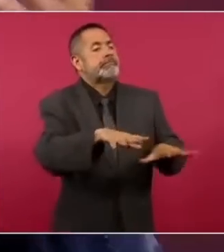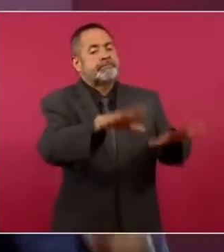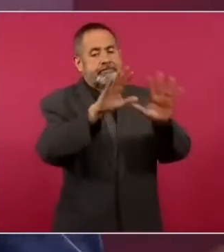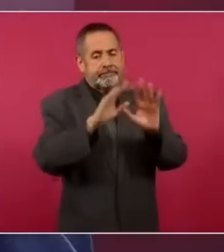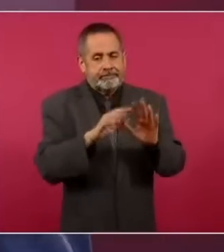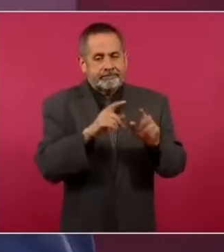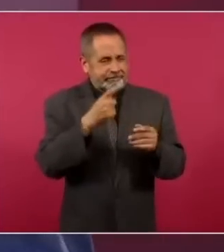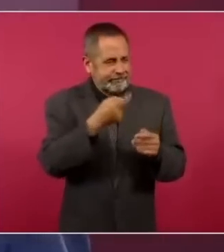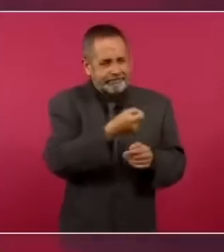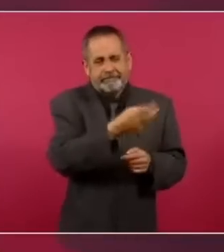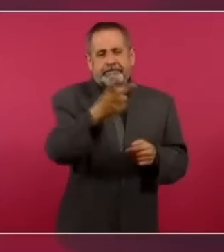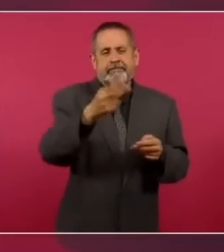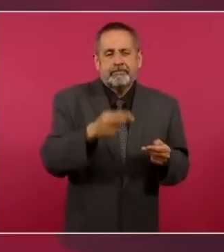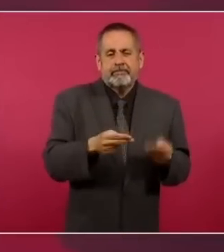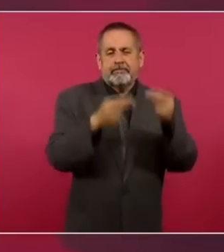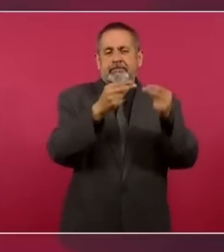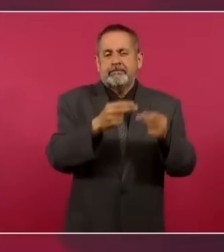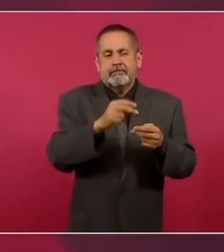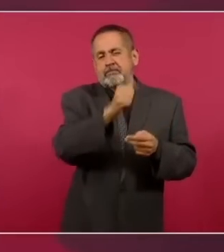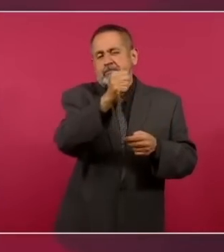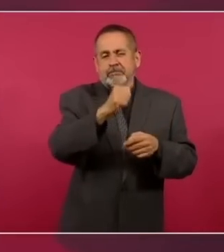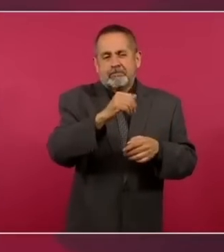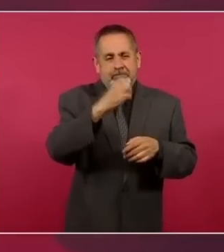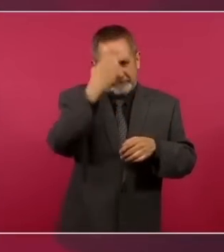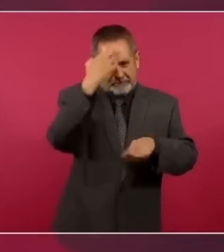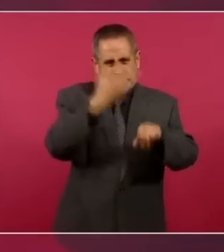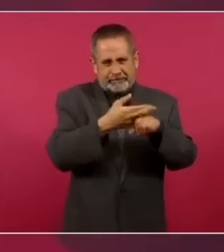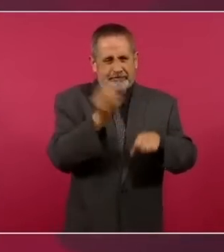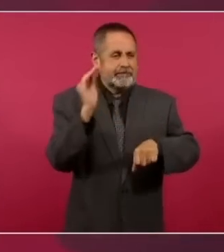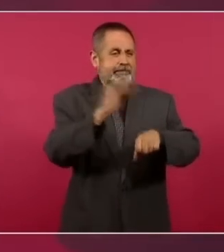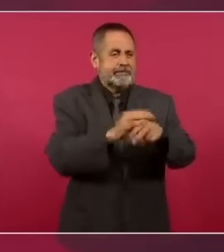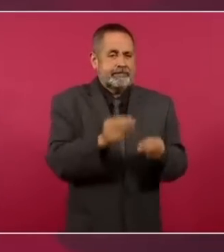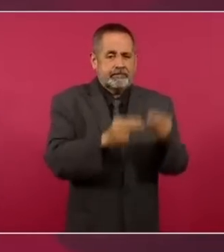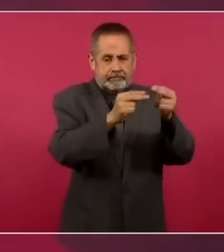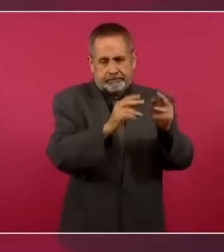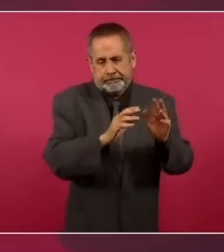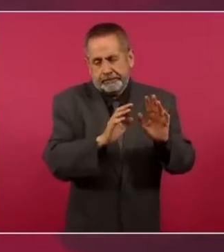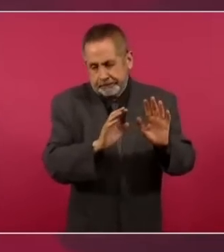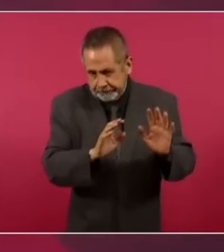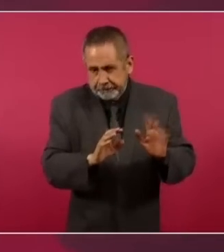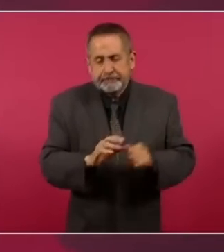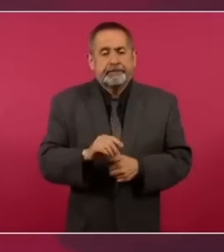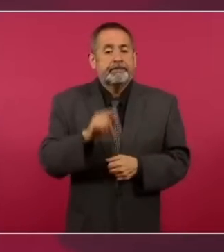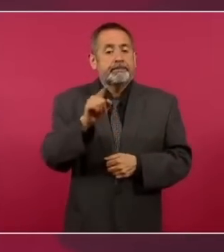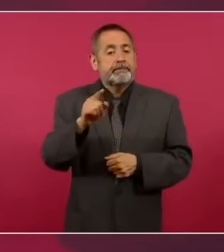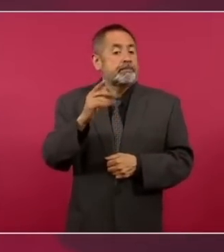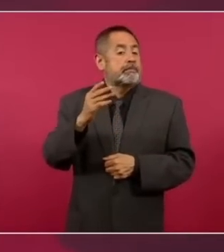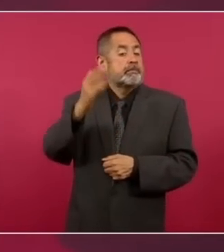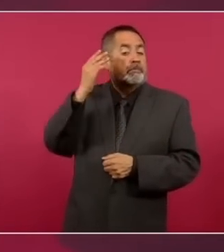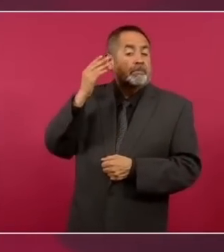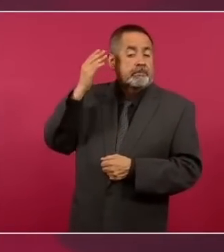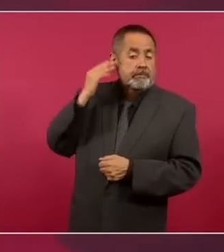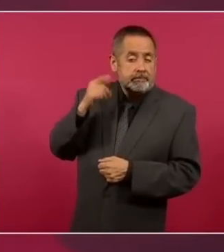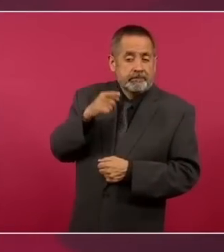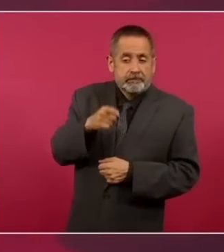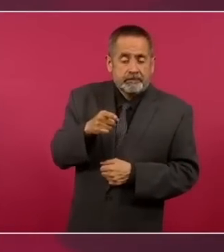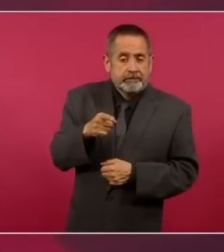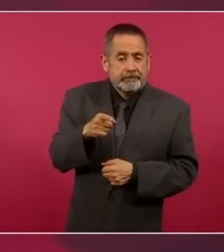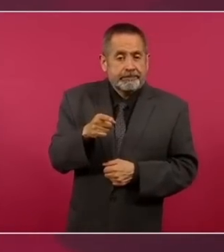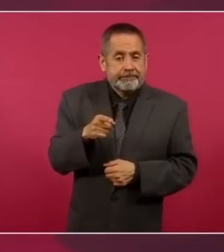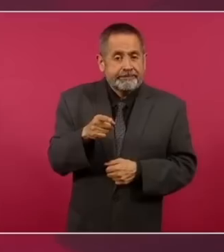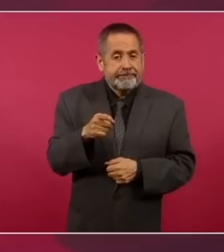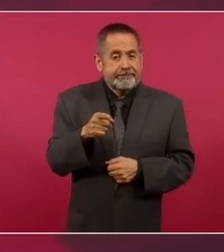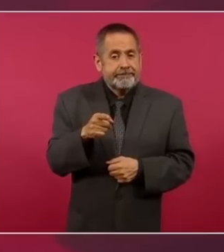país y terminó de hundir a la oposición con esto que dijo el día de hoy.